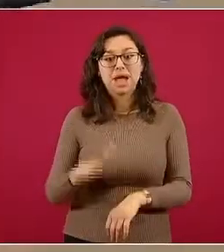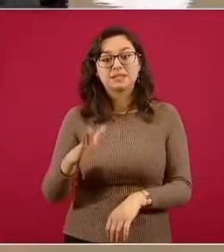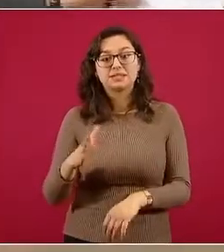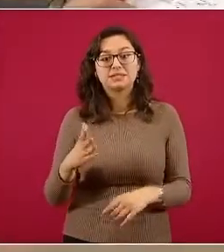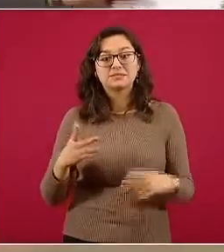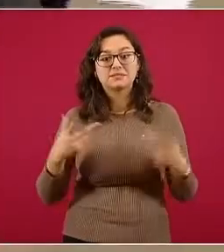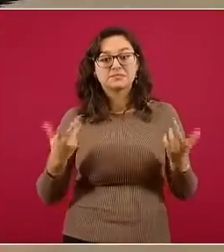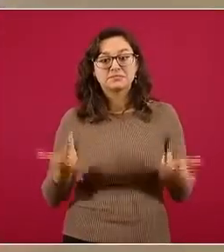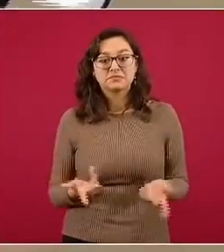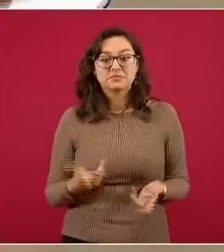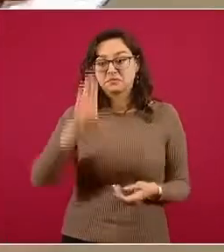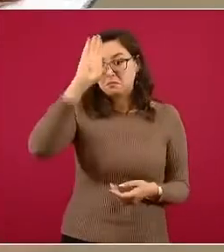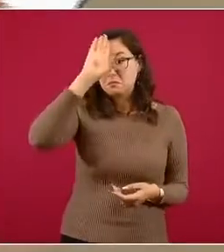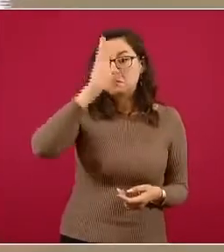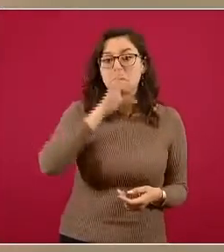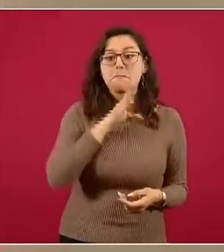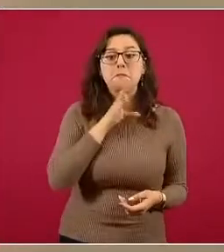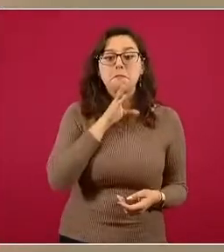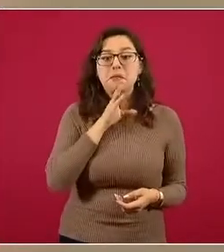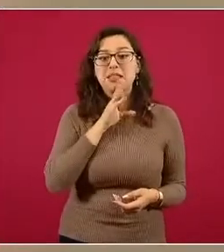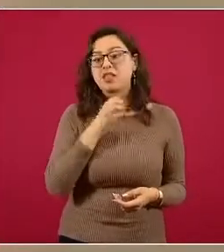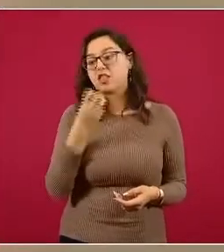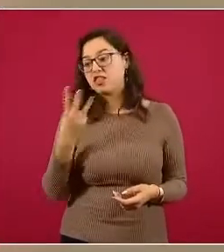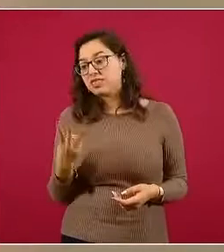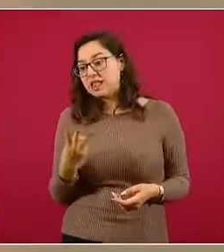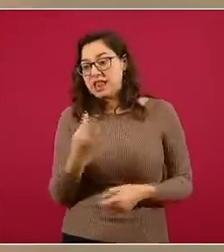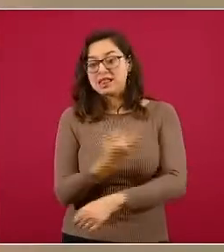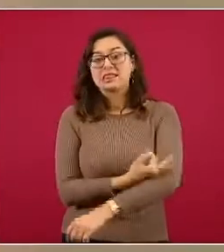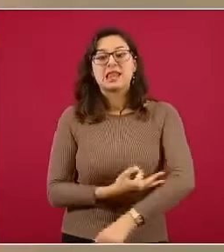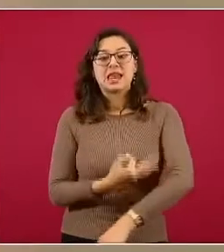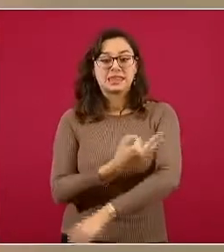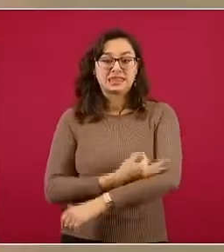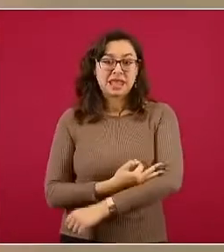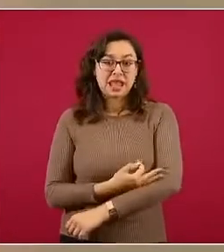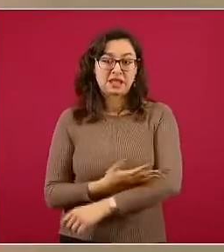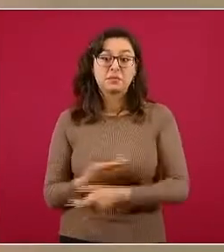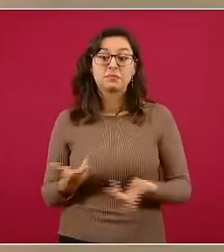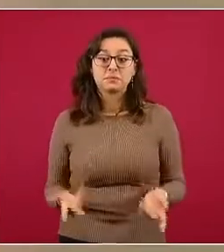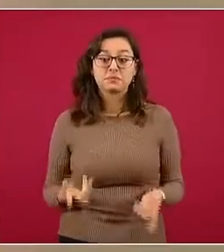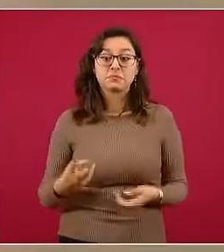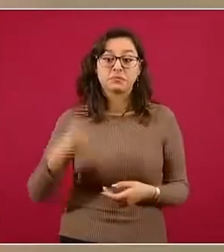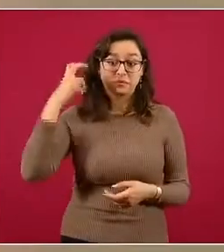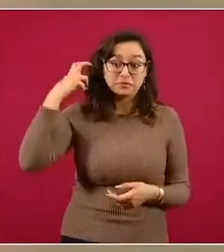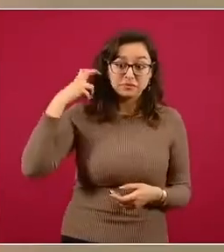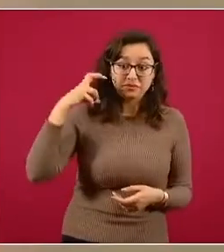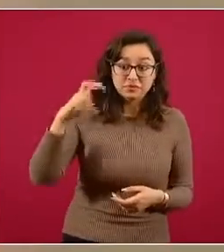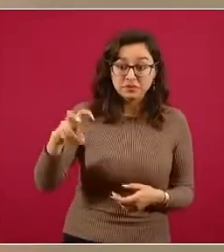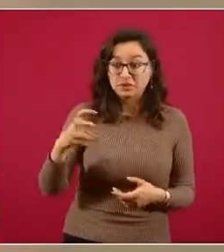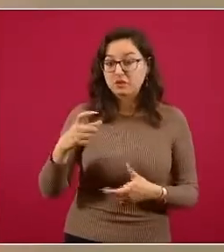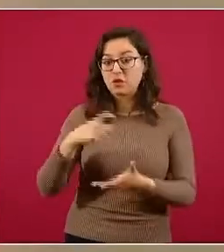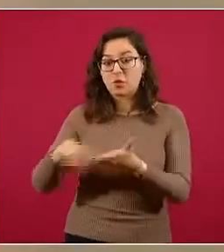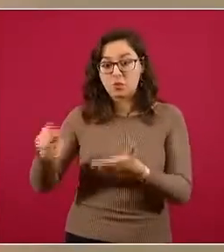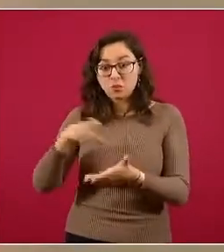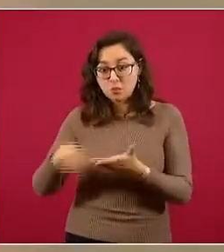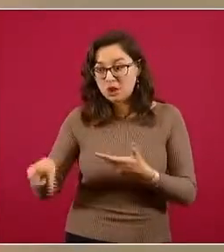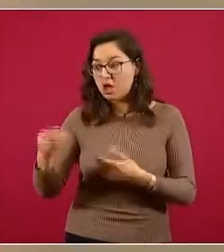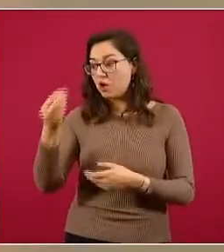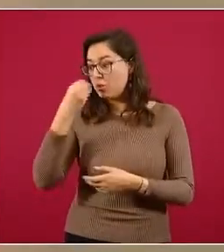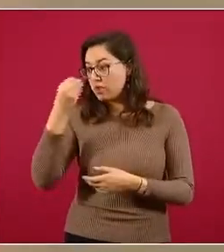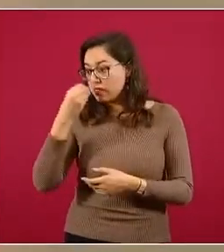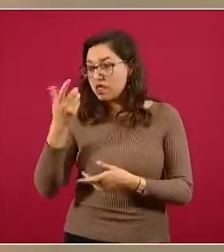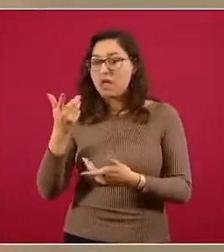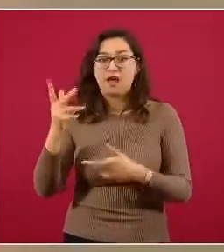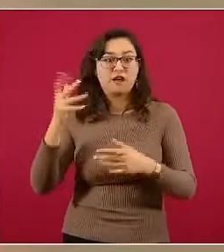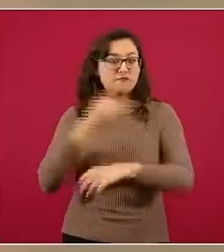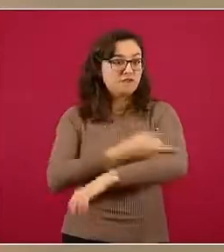fue entre 12 del día y 3 de la tarde, sobre todo por viajes de cuidado que llamamos o viajes de abasto, es decir, visita a familiares,